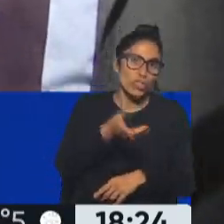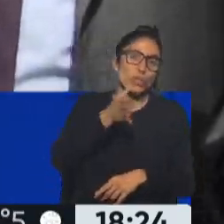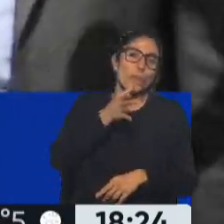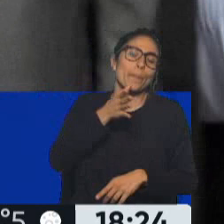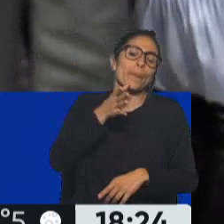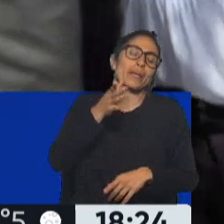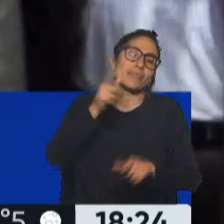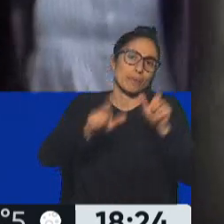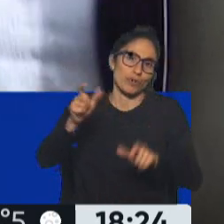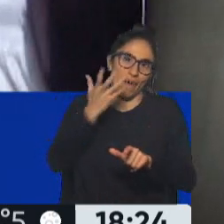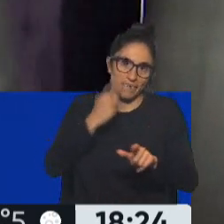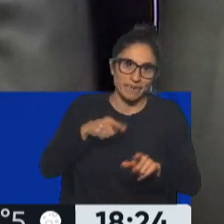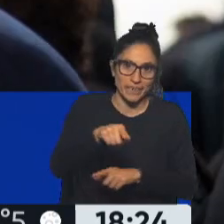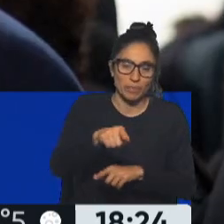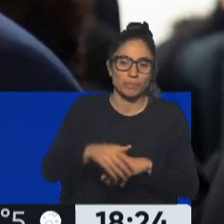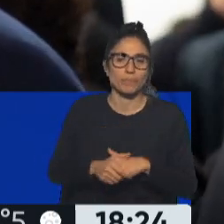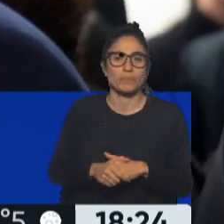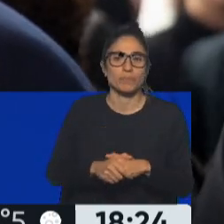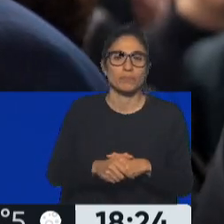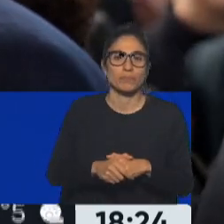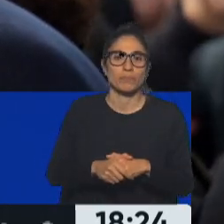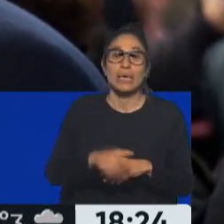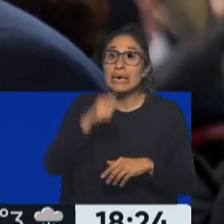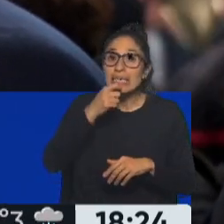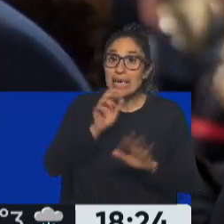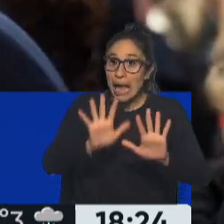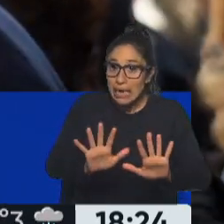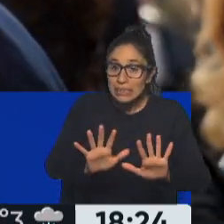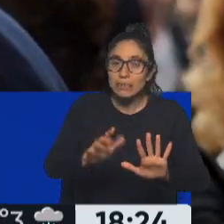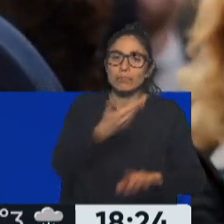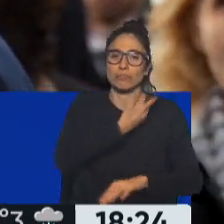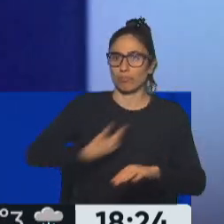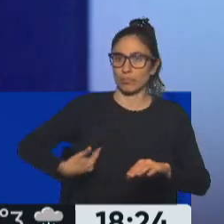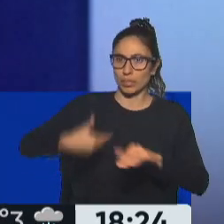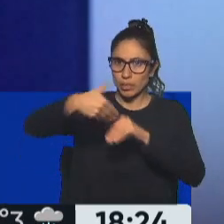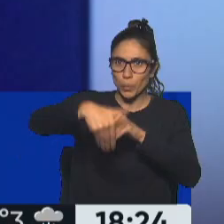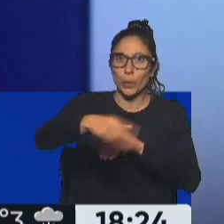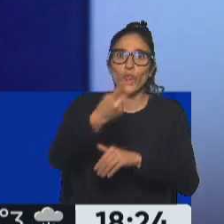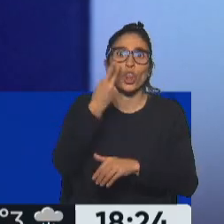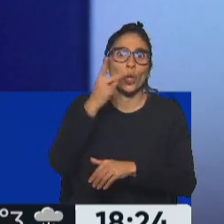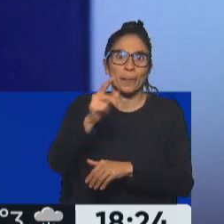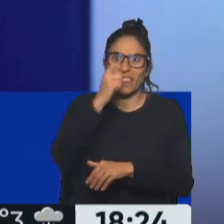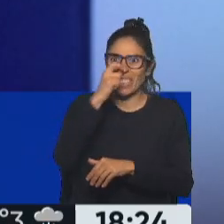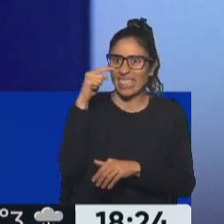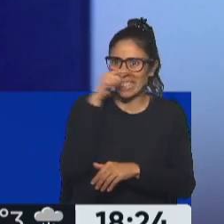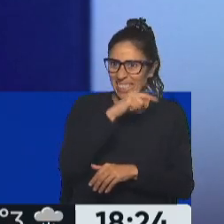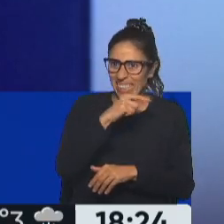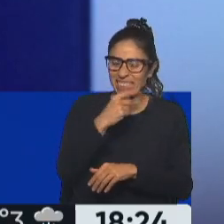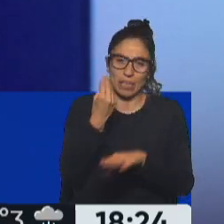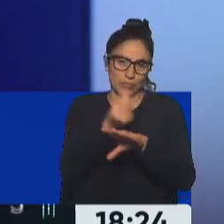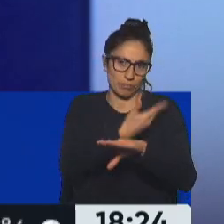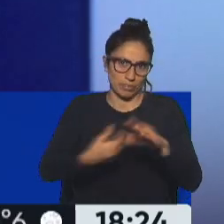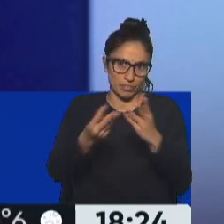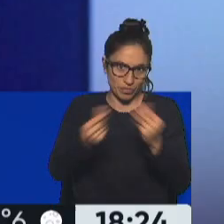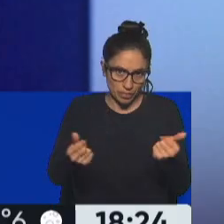sondeo. De confirmarse estas tendencias, Macron, cuyo mandato termina en 2027, podría verse obligado a compartir el poder con un